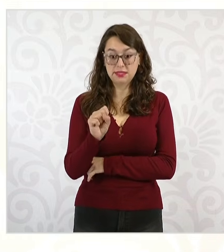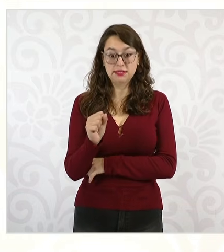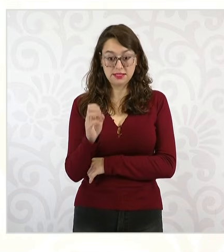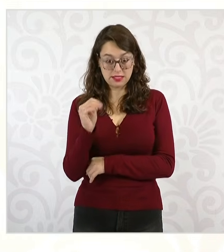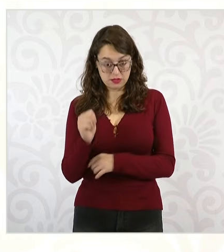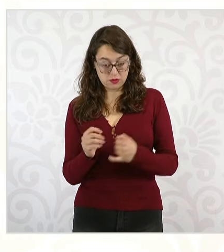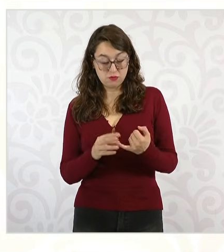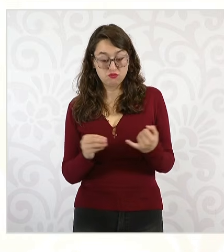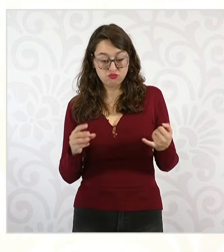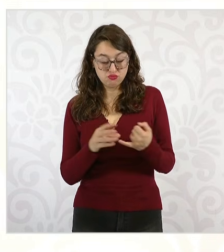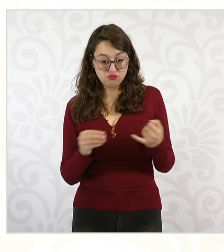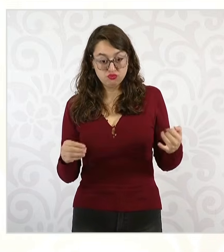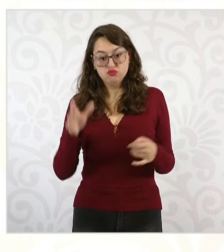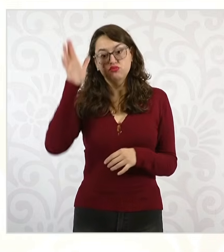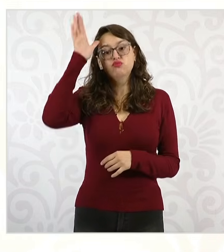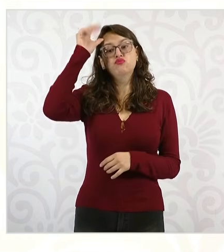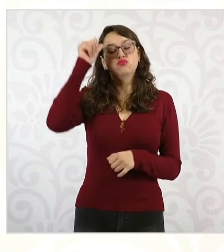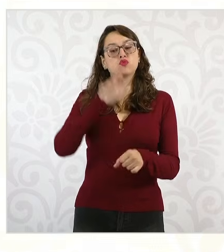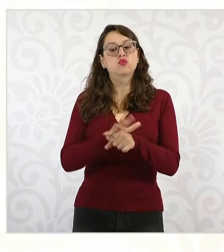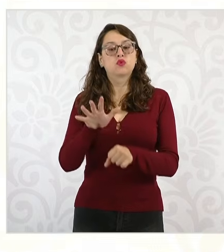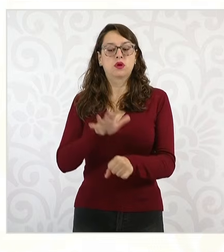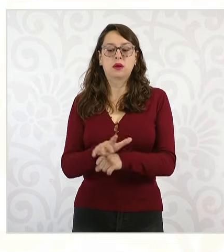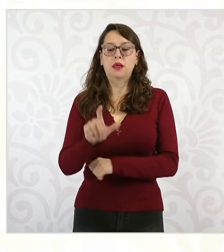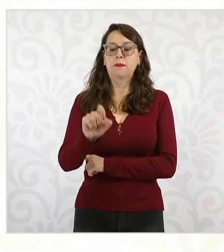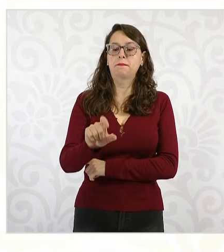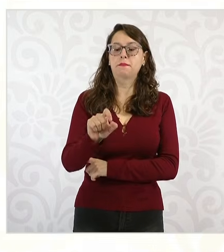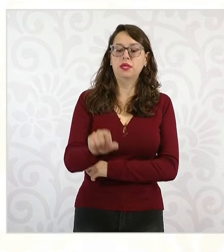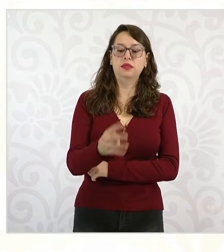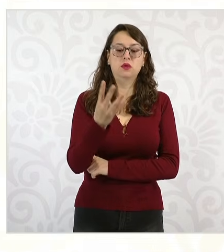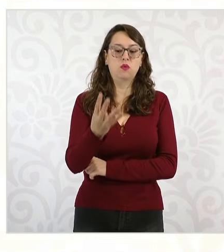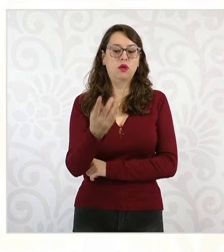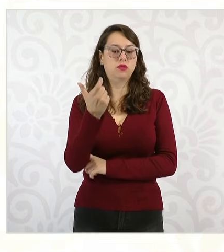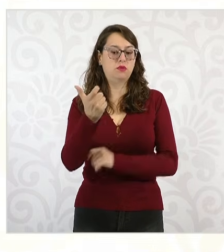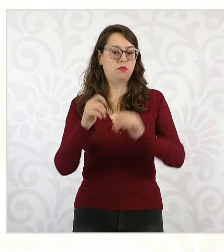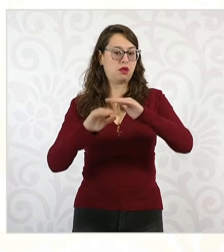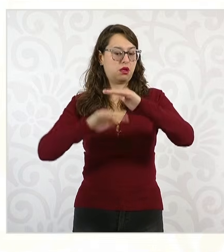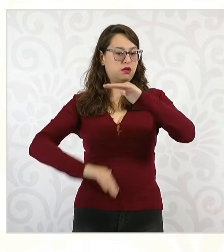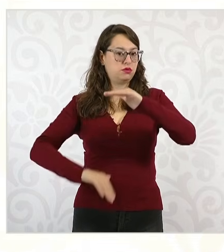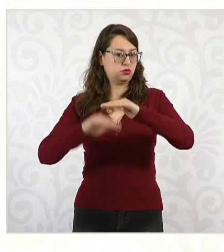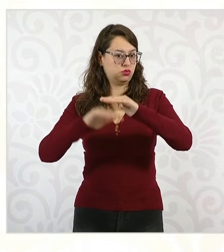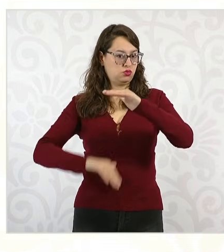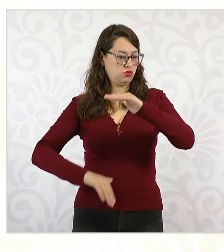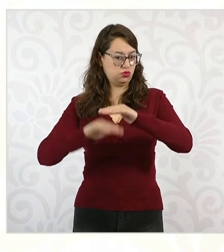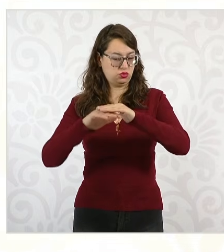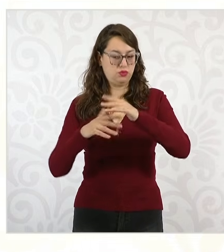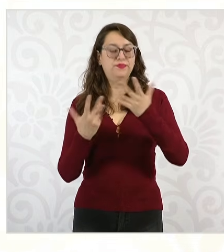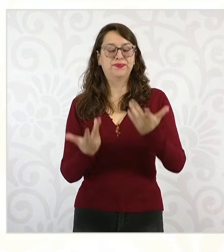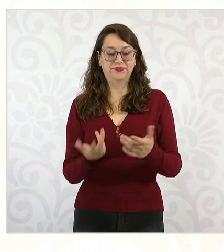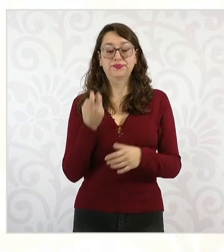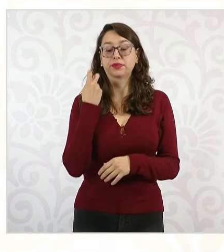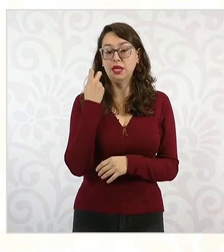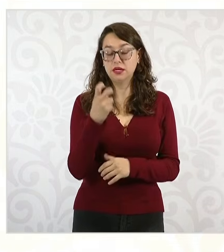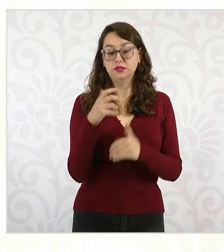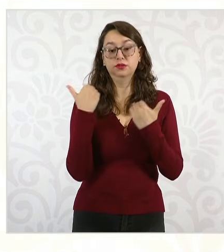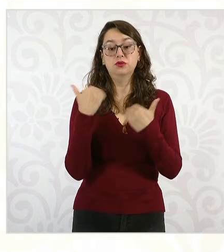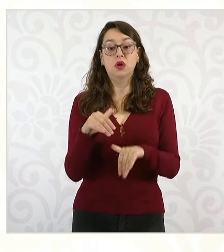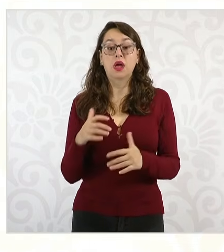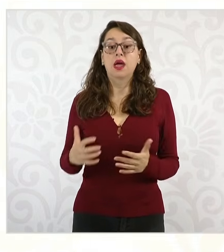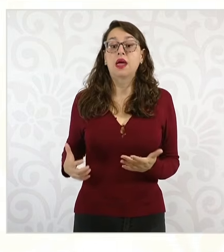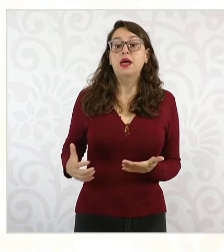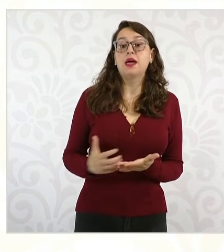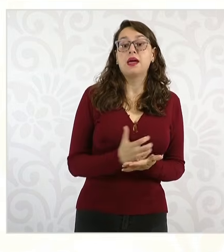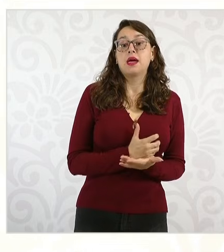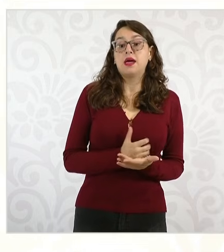Recordar, aquí el acuerdo es que no cueste más de 24 pesos el litro de gasolina regular y que el margen de ganancia no